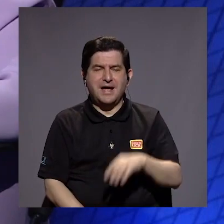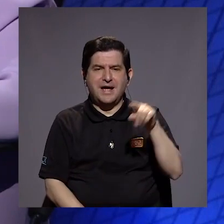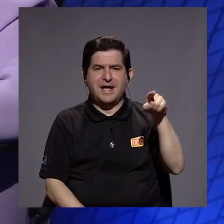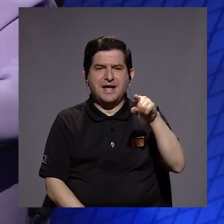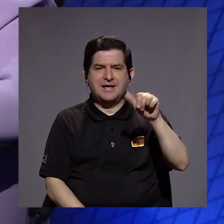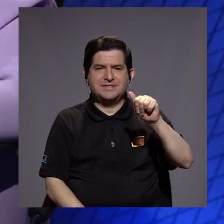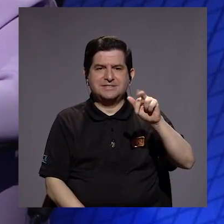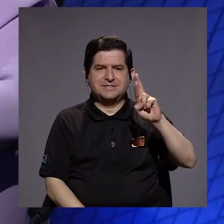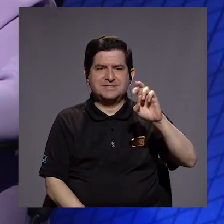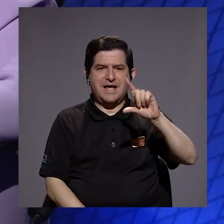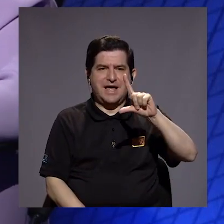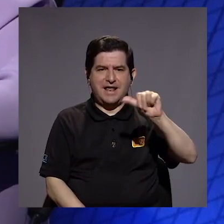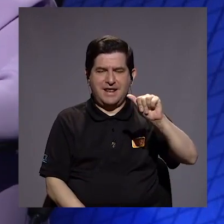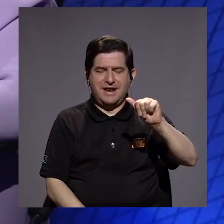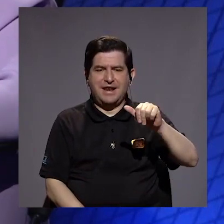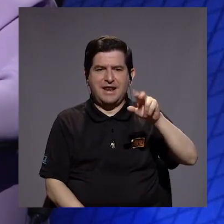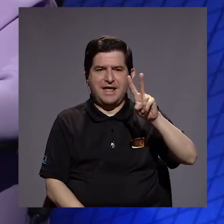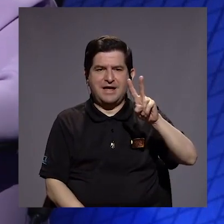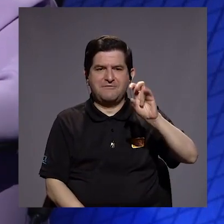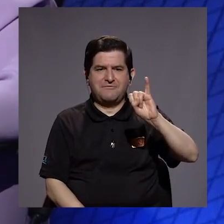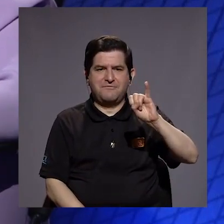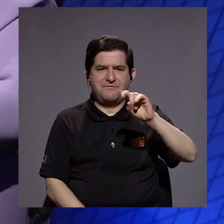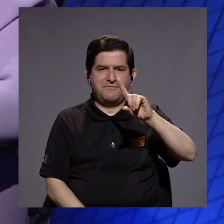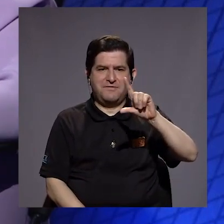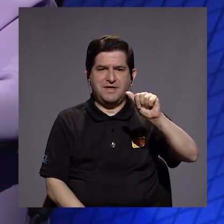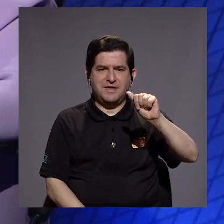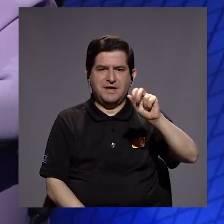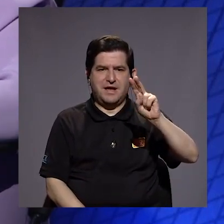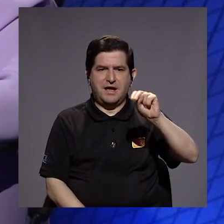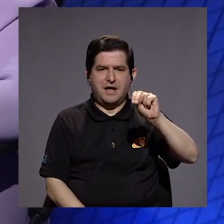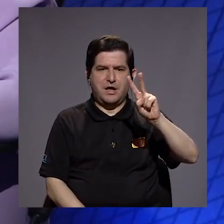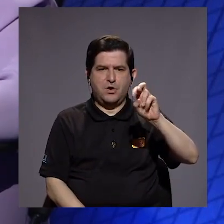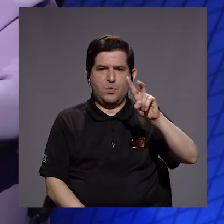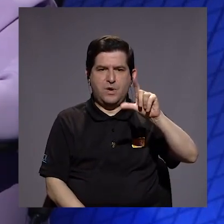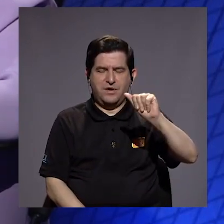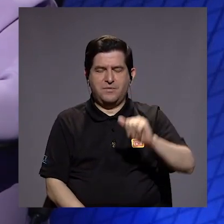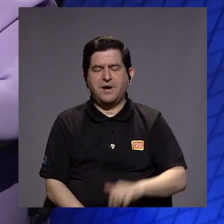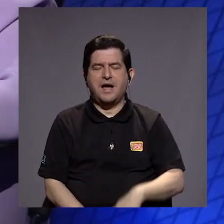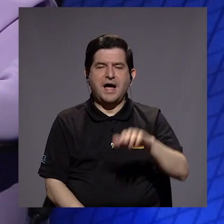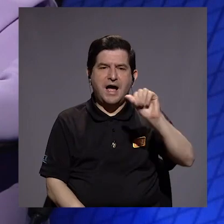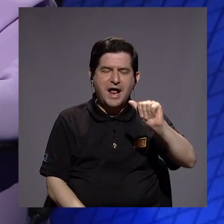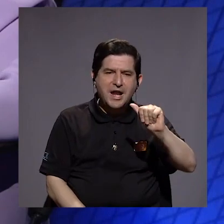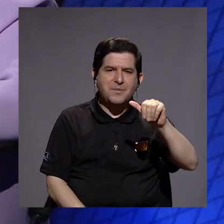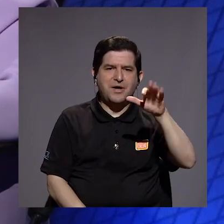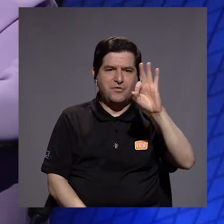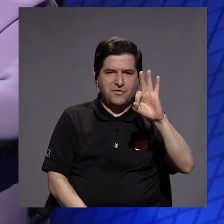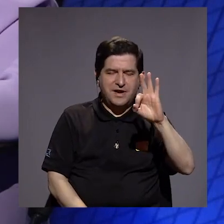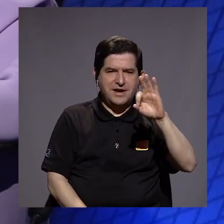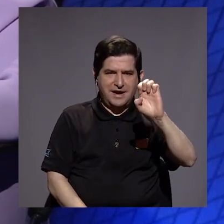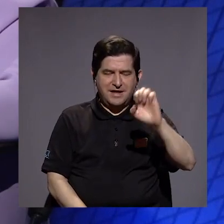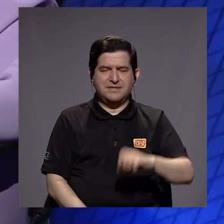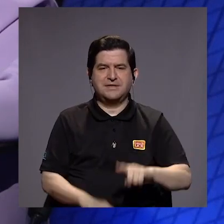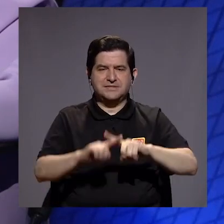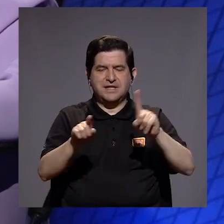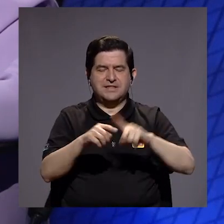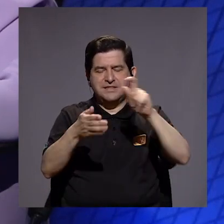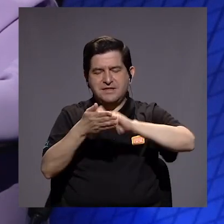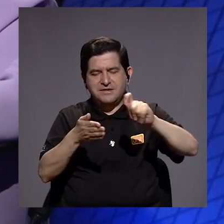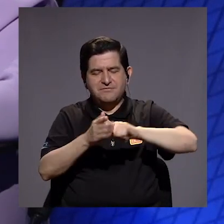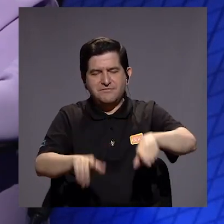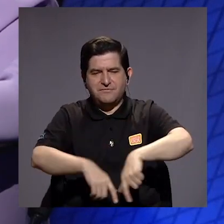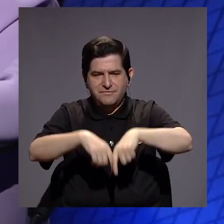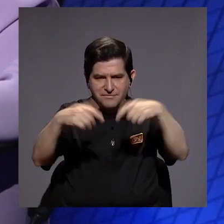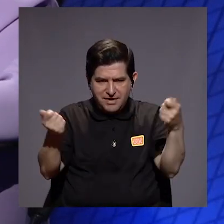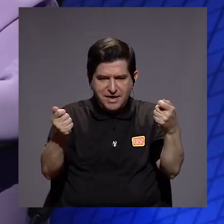Zarela Villanueva. Este señor, don Álvaro Fernández Escalante, en diferentes artículos